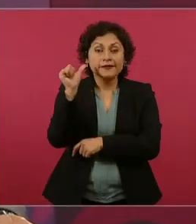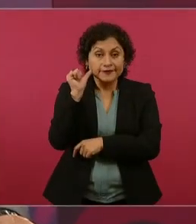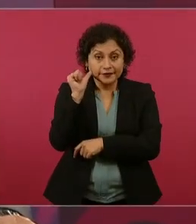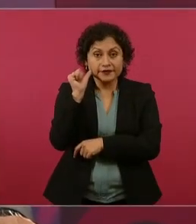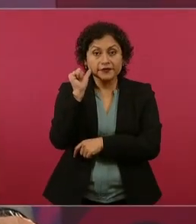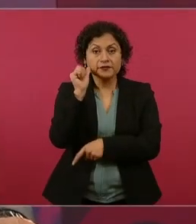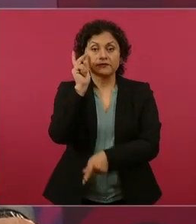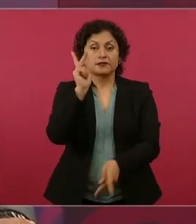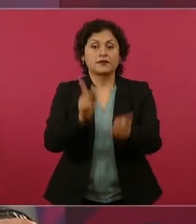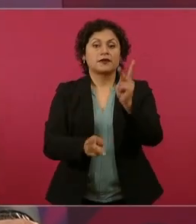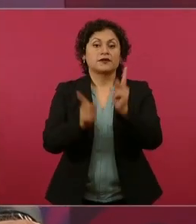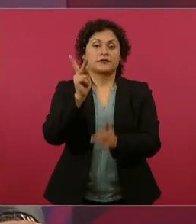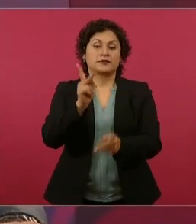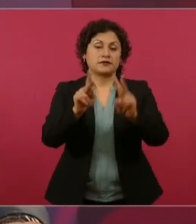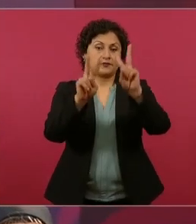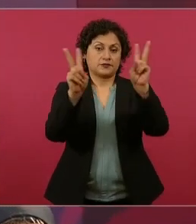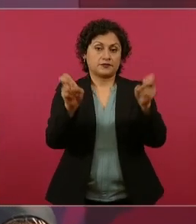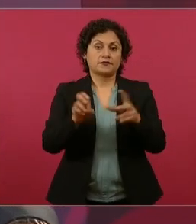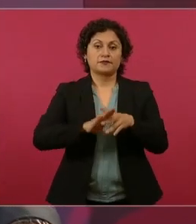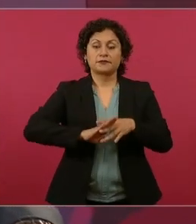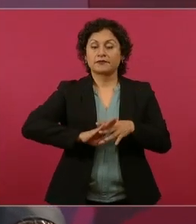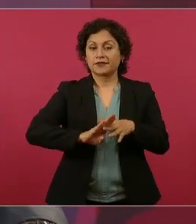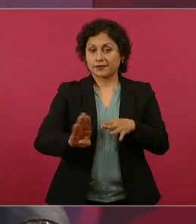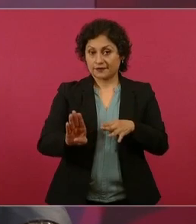tratamos el tema migratorio.